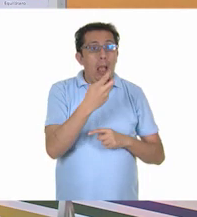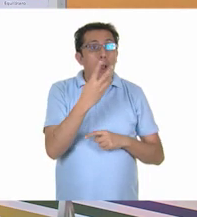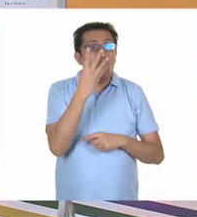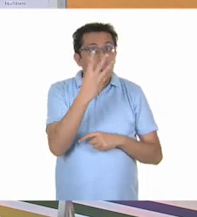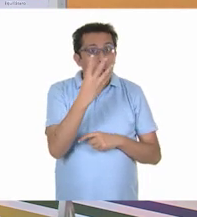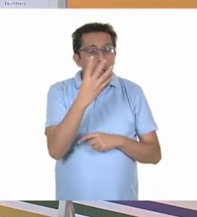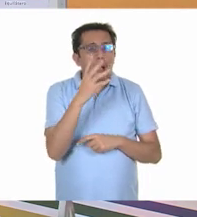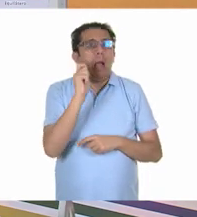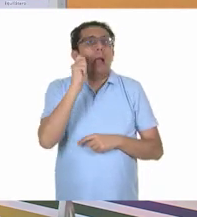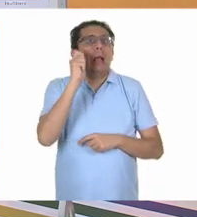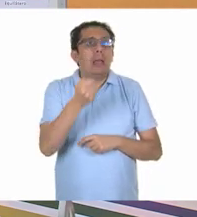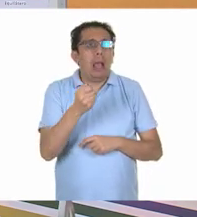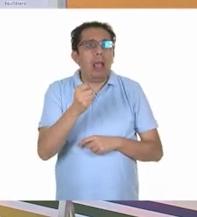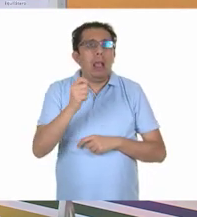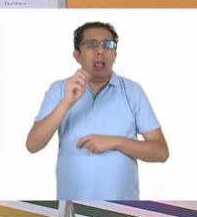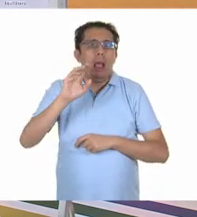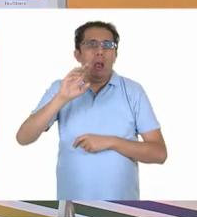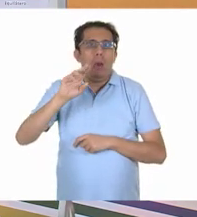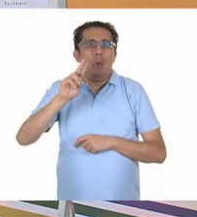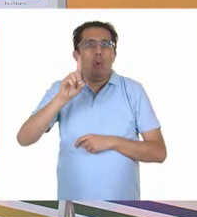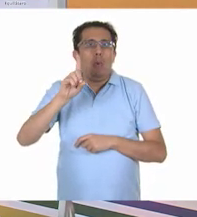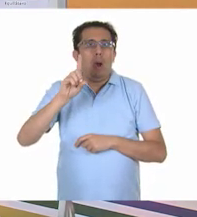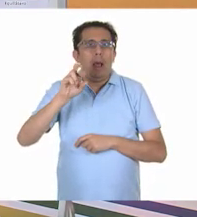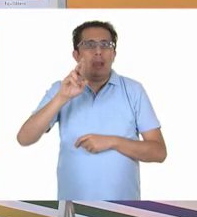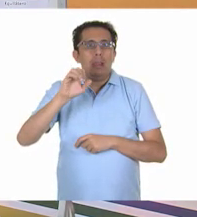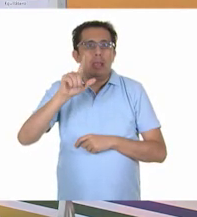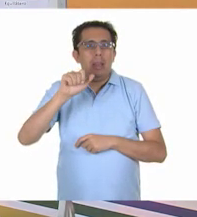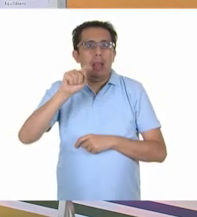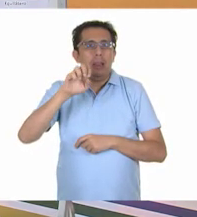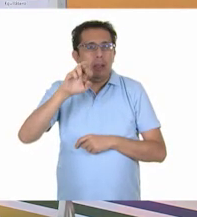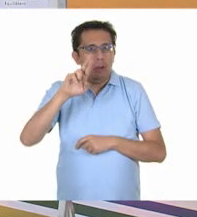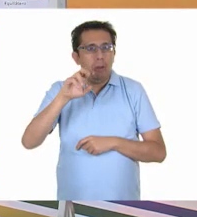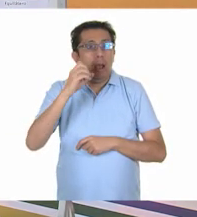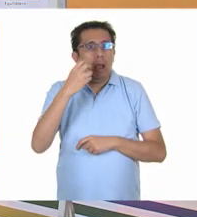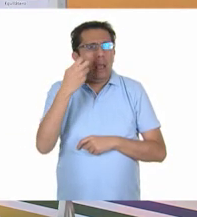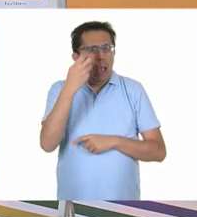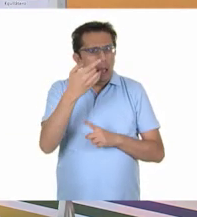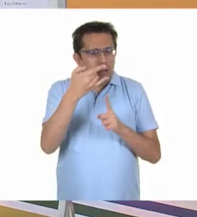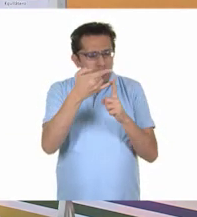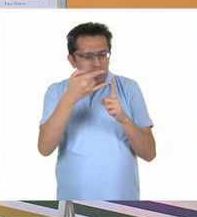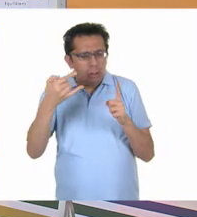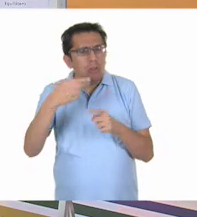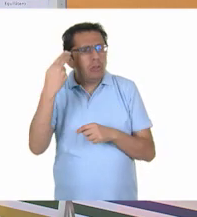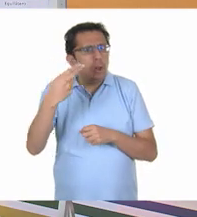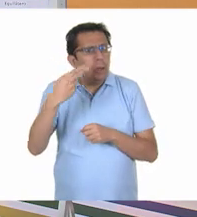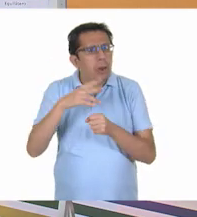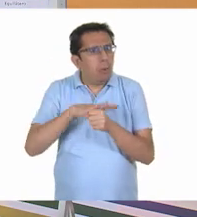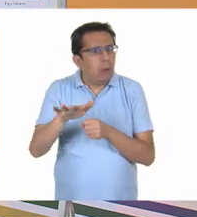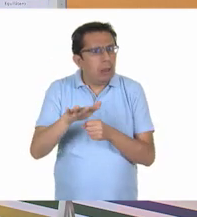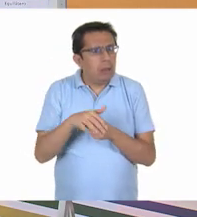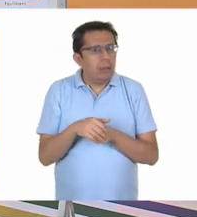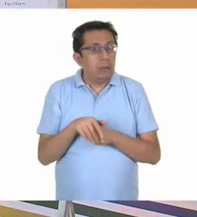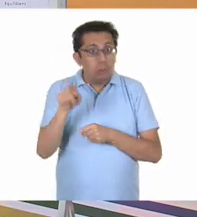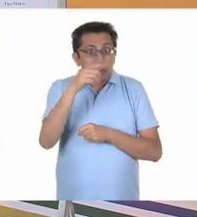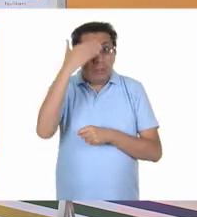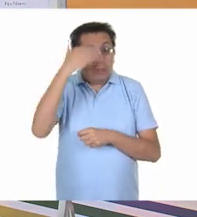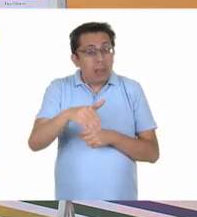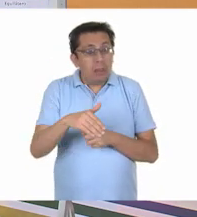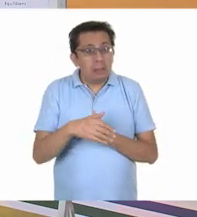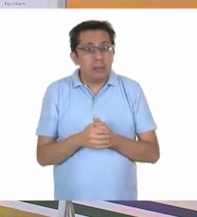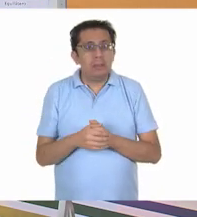va en los cuadriláteros. ¿Y saben cómo se llama esta figura geométrica? ¿Cómo?